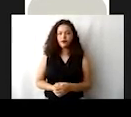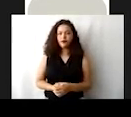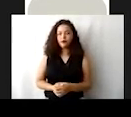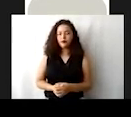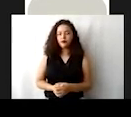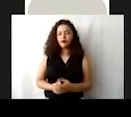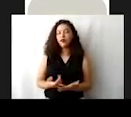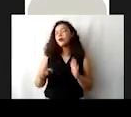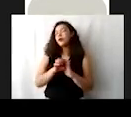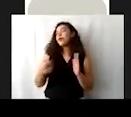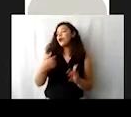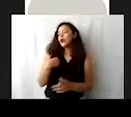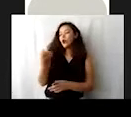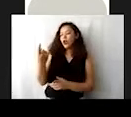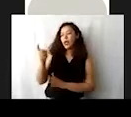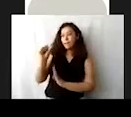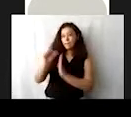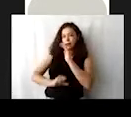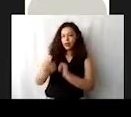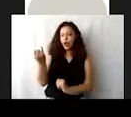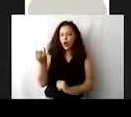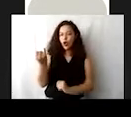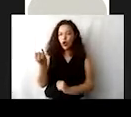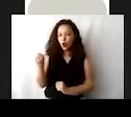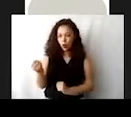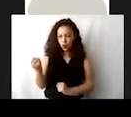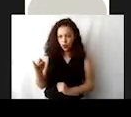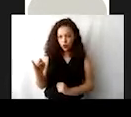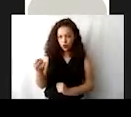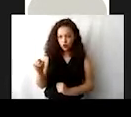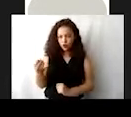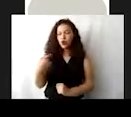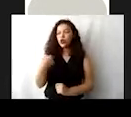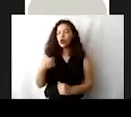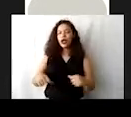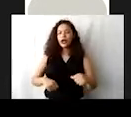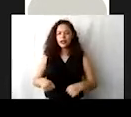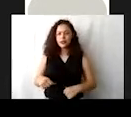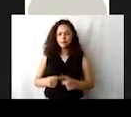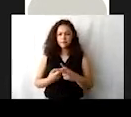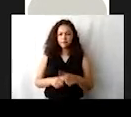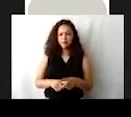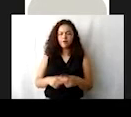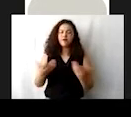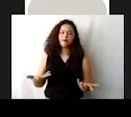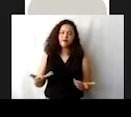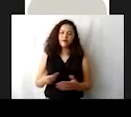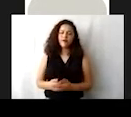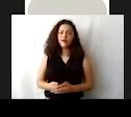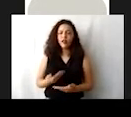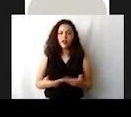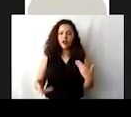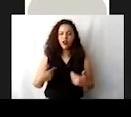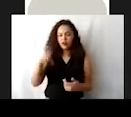en el mes de junio empecé a hacer actividades, ¿sí? Hoy es muy difícil si no contamos con